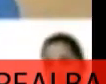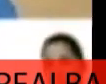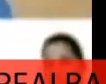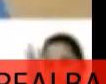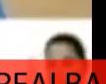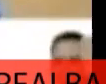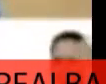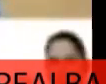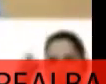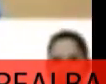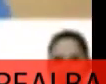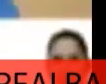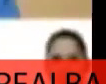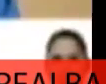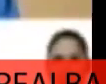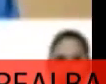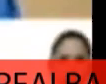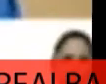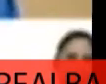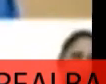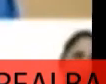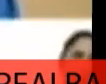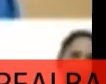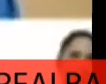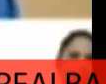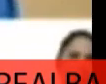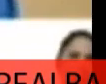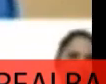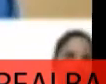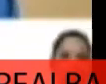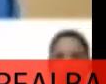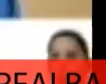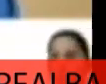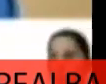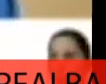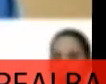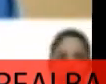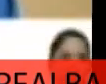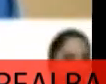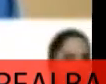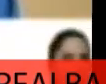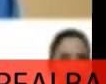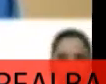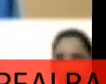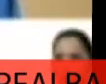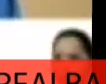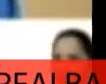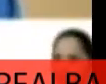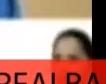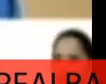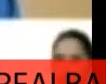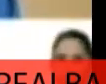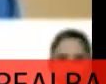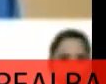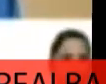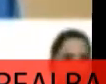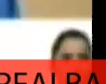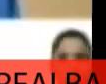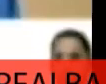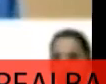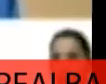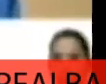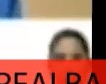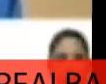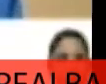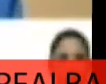Sí, así es, así es. Ayer mismo, cuando estamos hablando de esta situación, del acuerdo, etcétera, etcétera, cuando